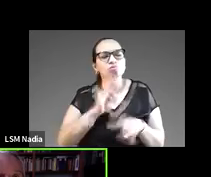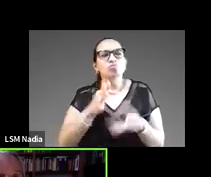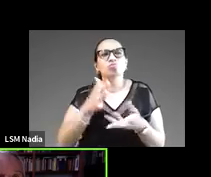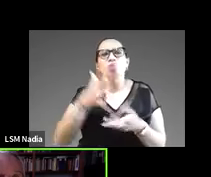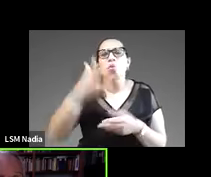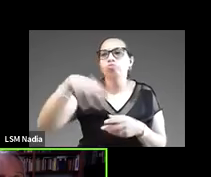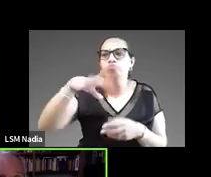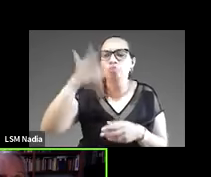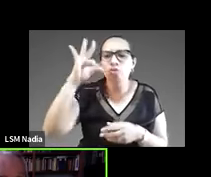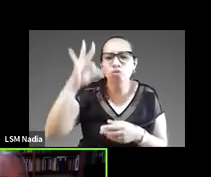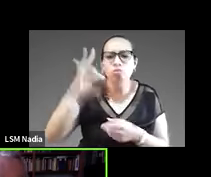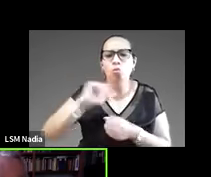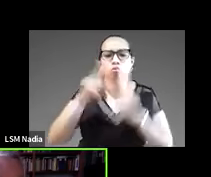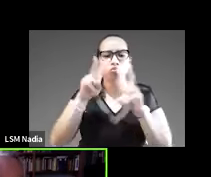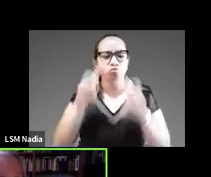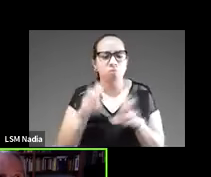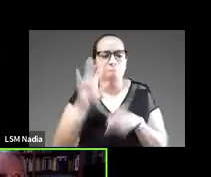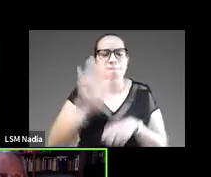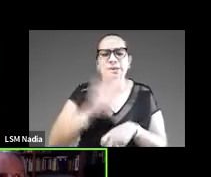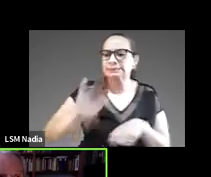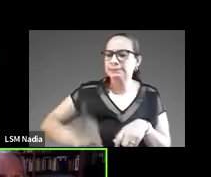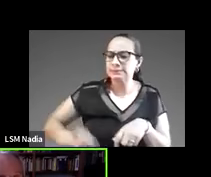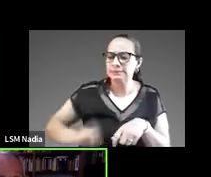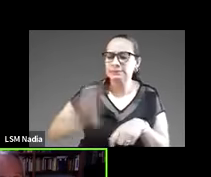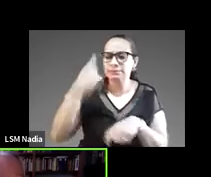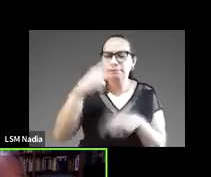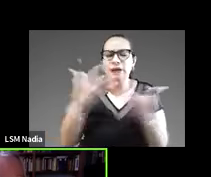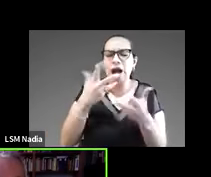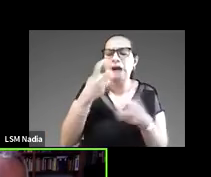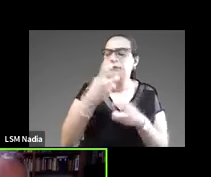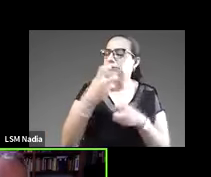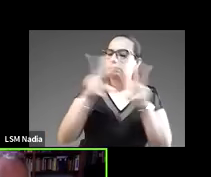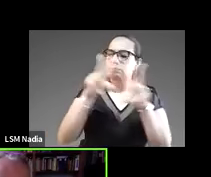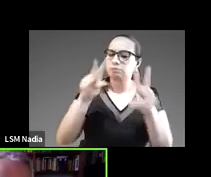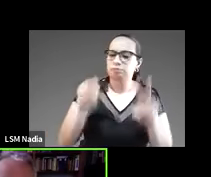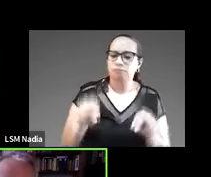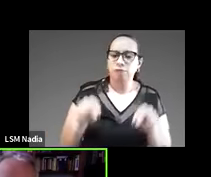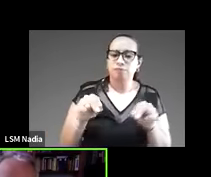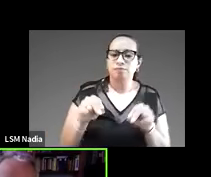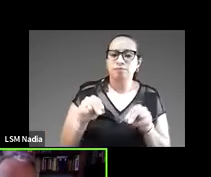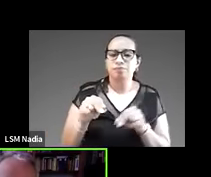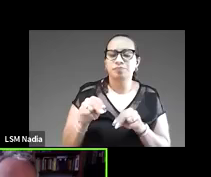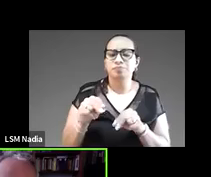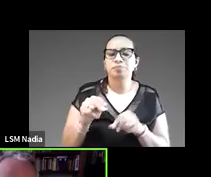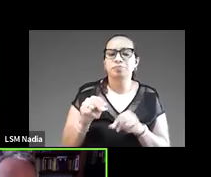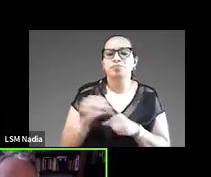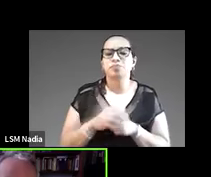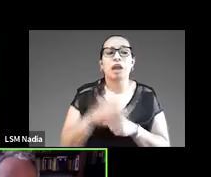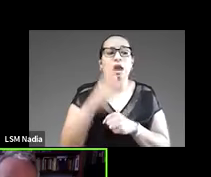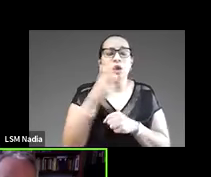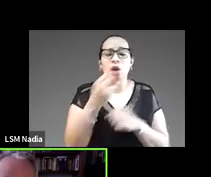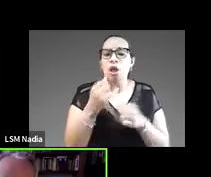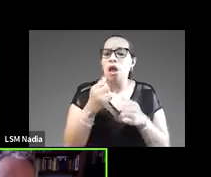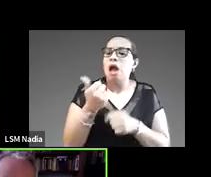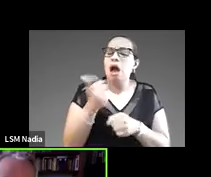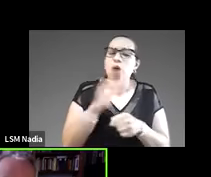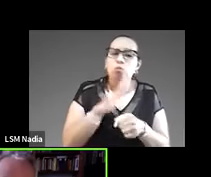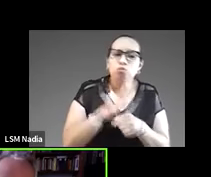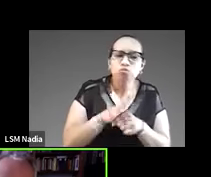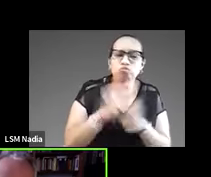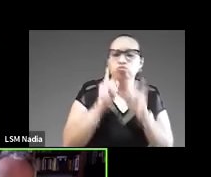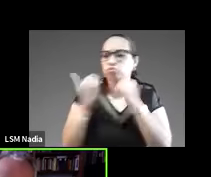ser interesantes para lograr esta pacificación. Y uno de ellos es la autonomía relativa que tienen los